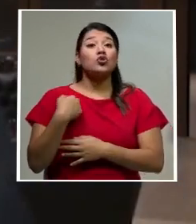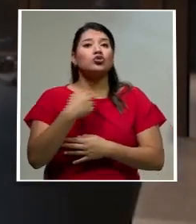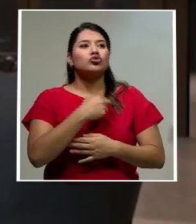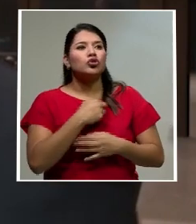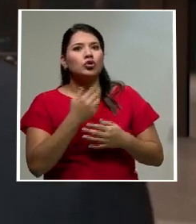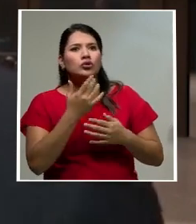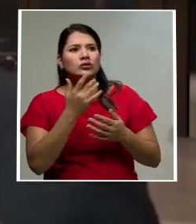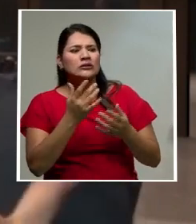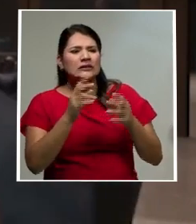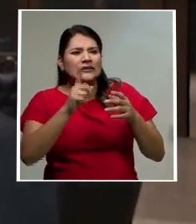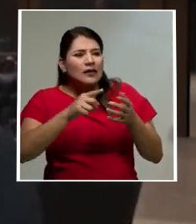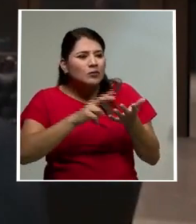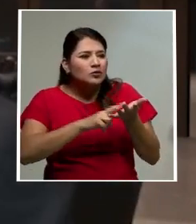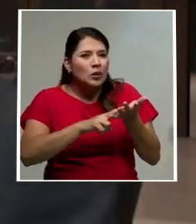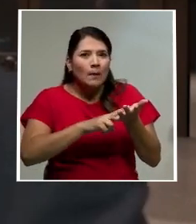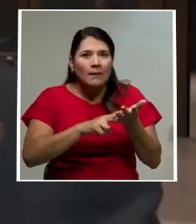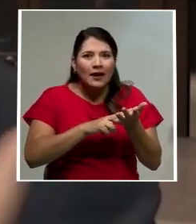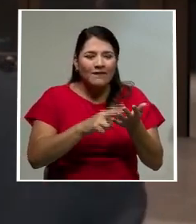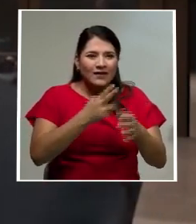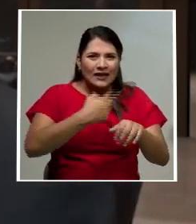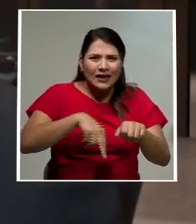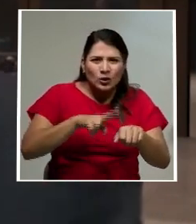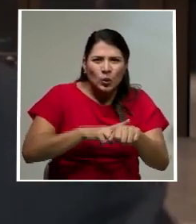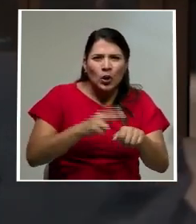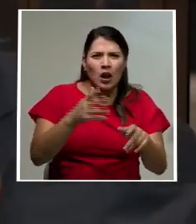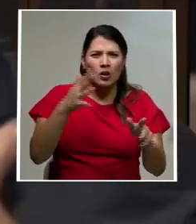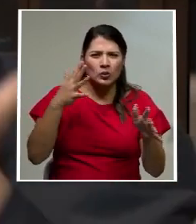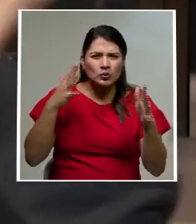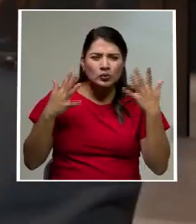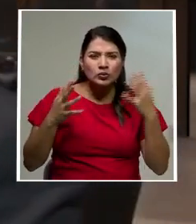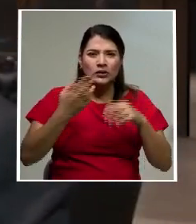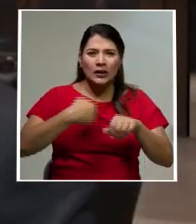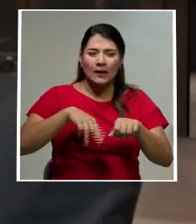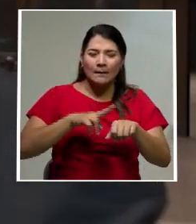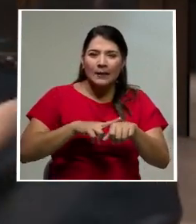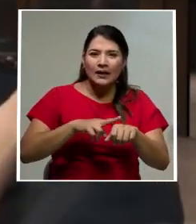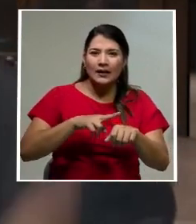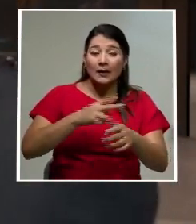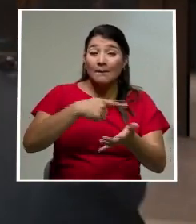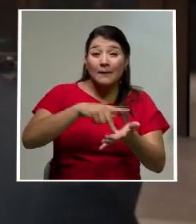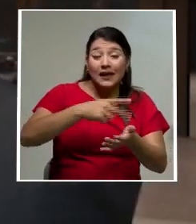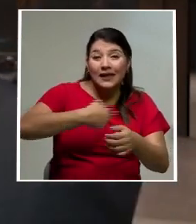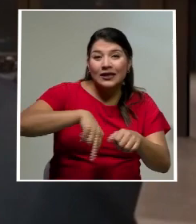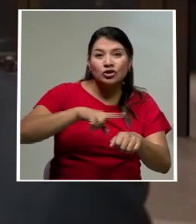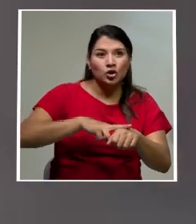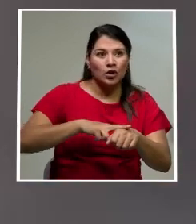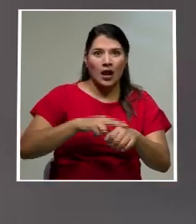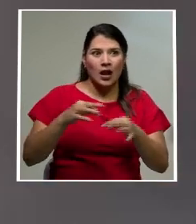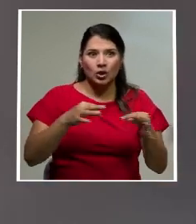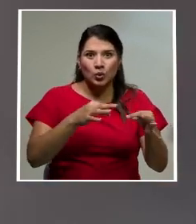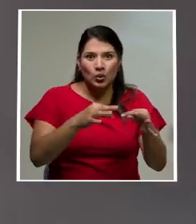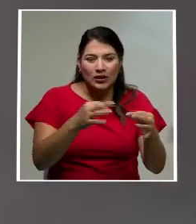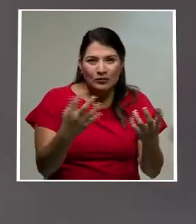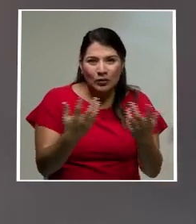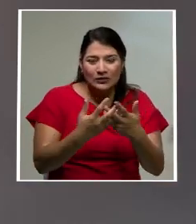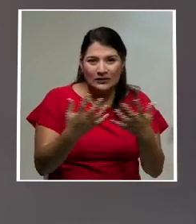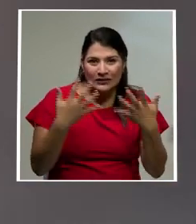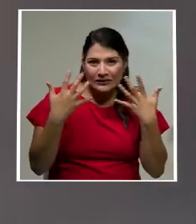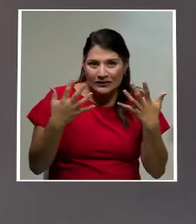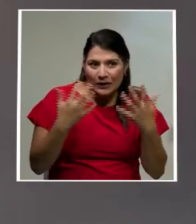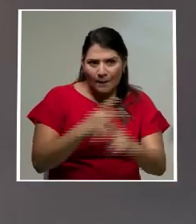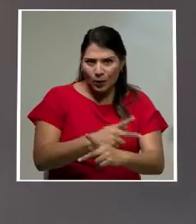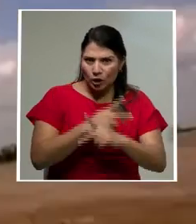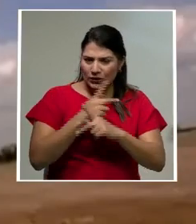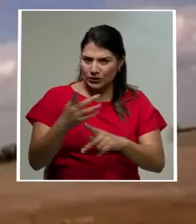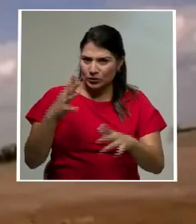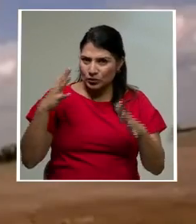verde, está en la biodiversidad, en nuestros parques nacionales, en el ecoturismo, en la protección de la naturaleza. Ante una de estas